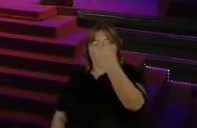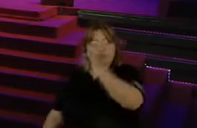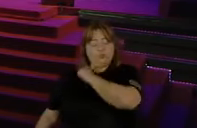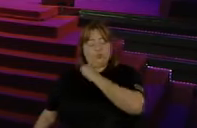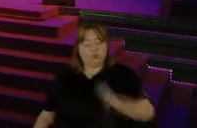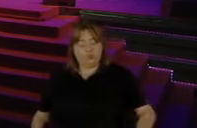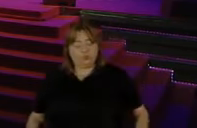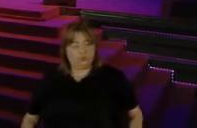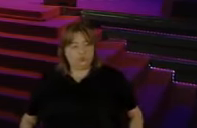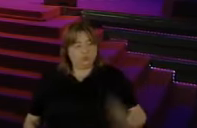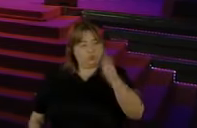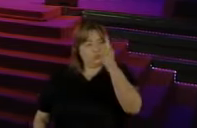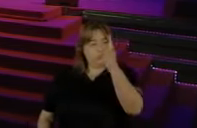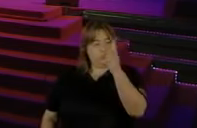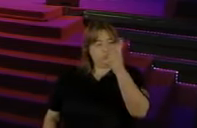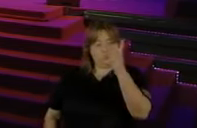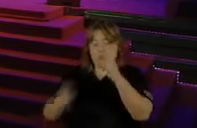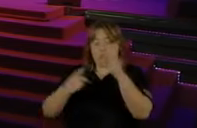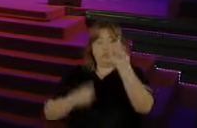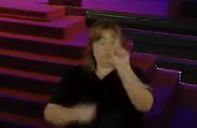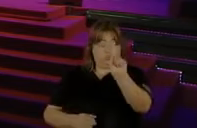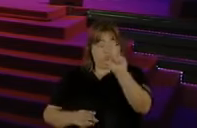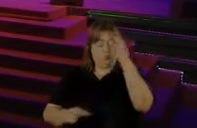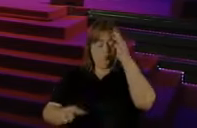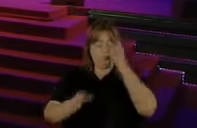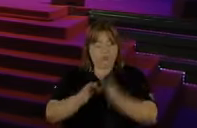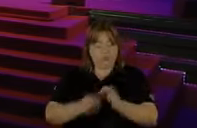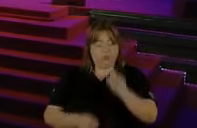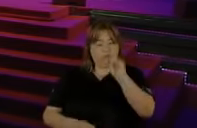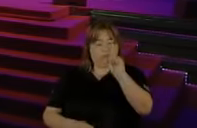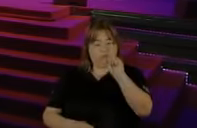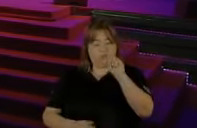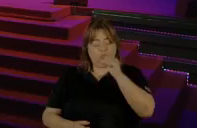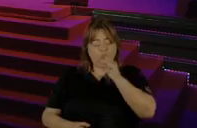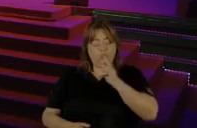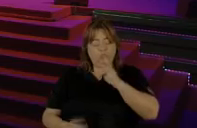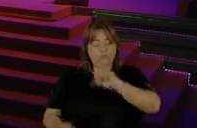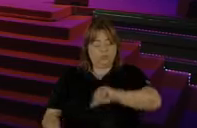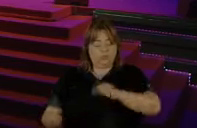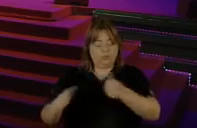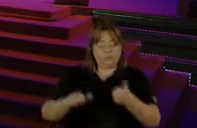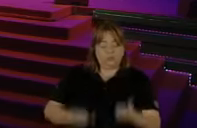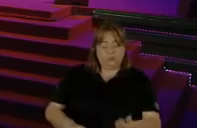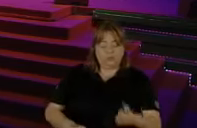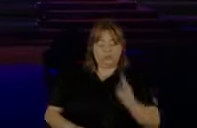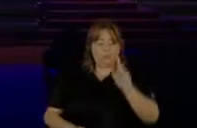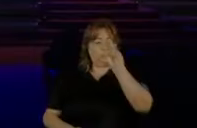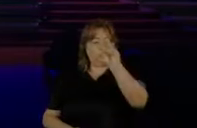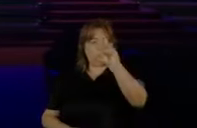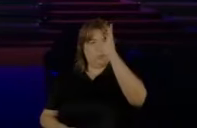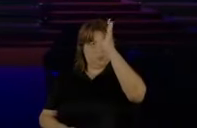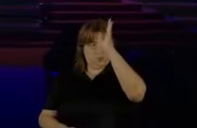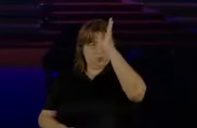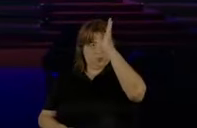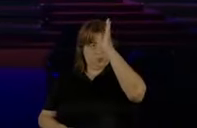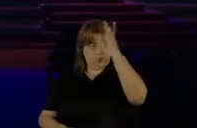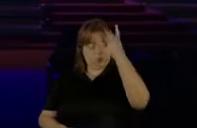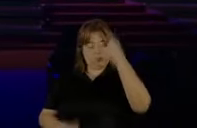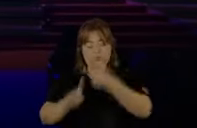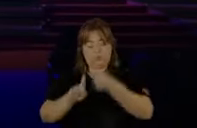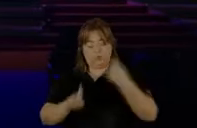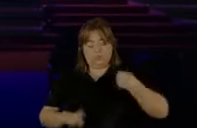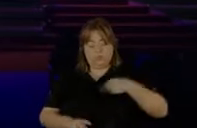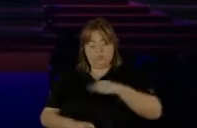fe, un bautismo. Y luego dice, un Dios y Padre de todos, el cual es sobre todos y